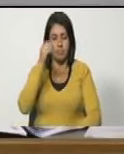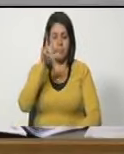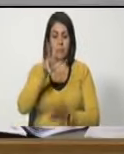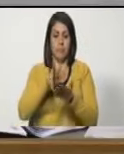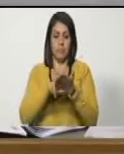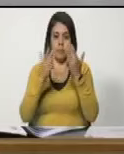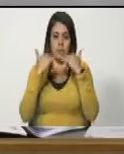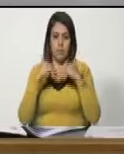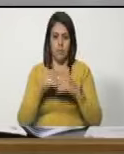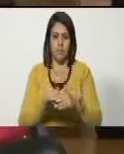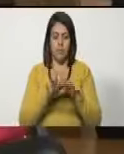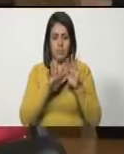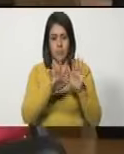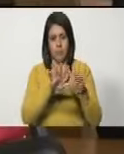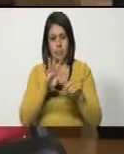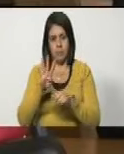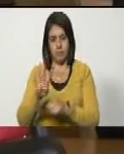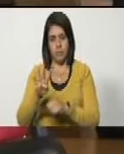Aprobado. Siguiente.